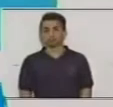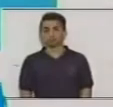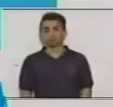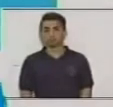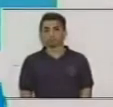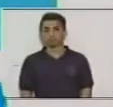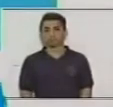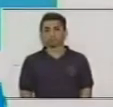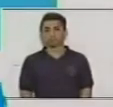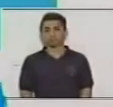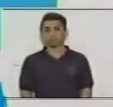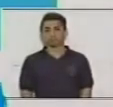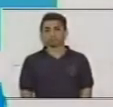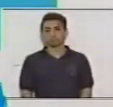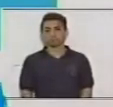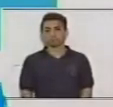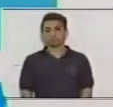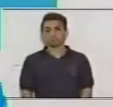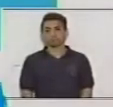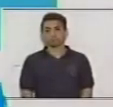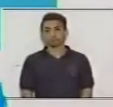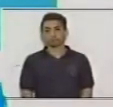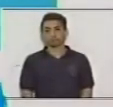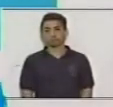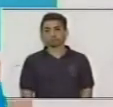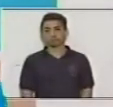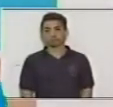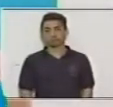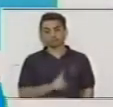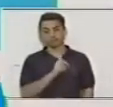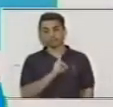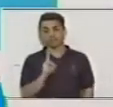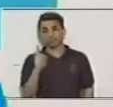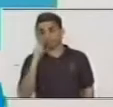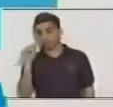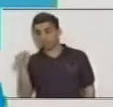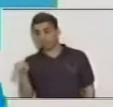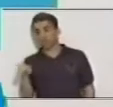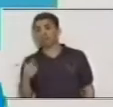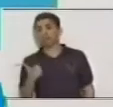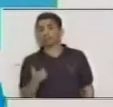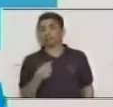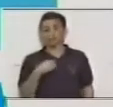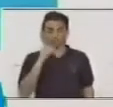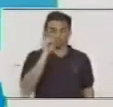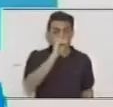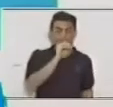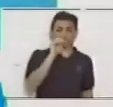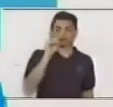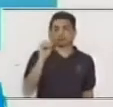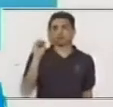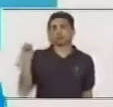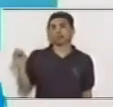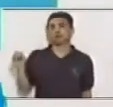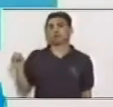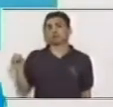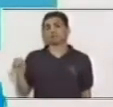Entonces, en este caso, en cada uno de estos lugares vamos a colocar algo, ¿sí?